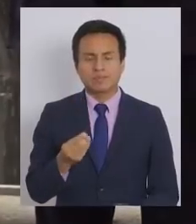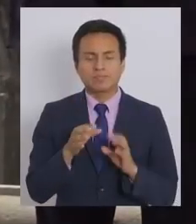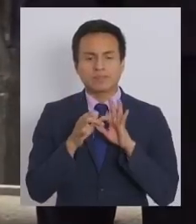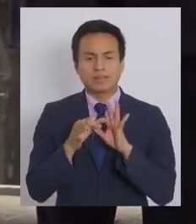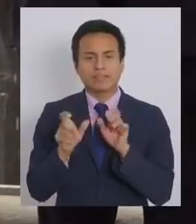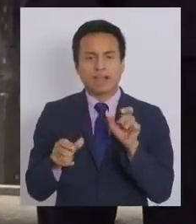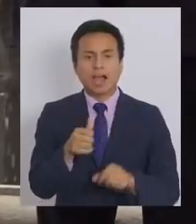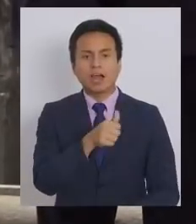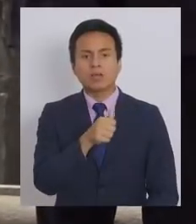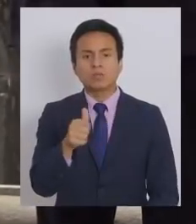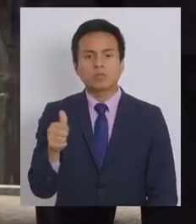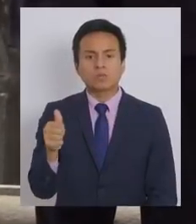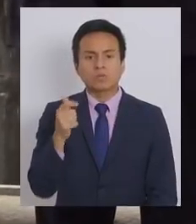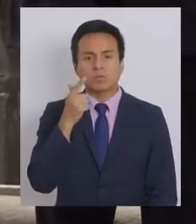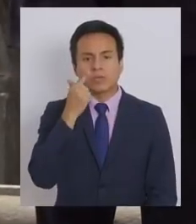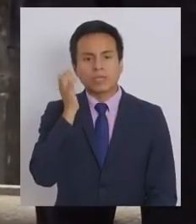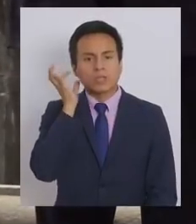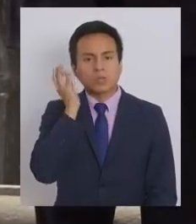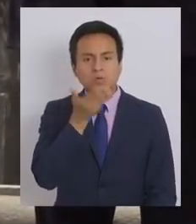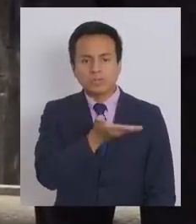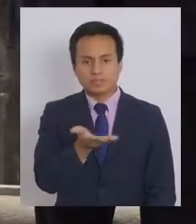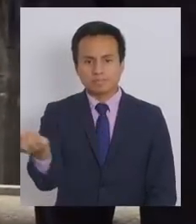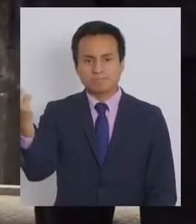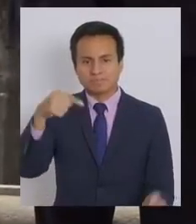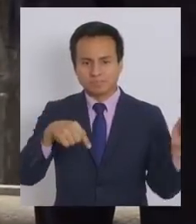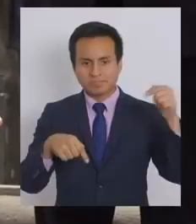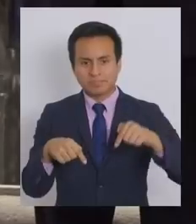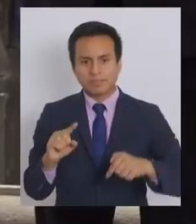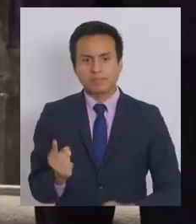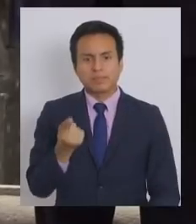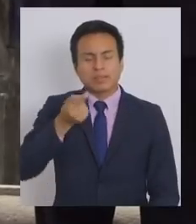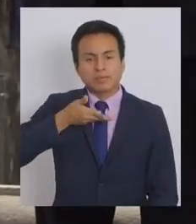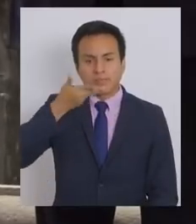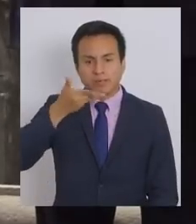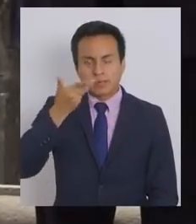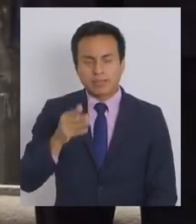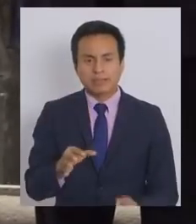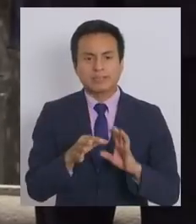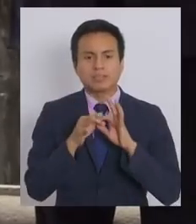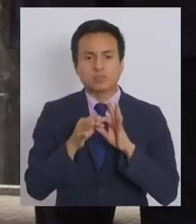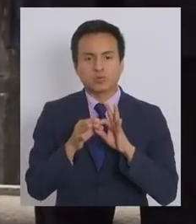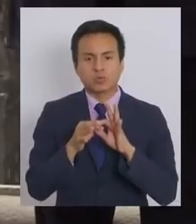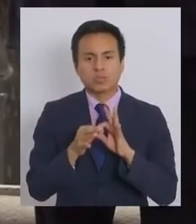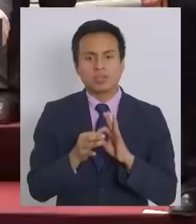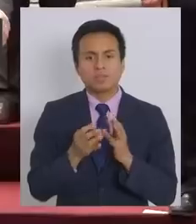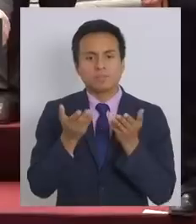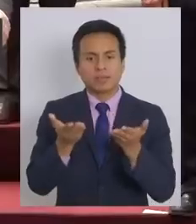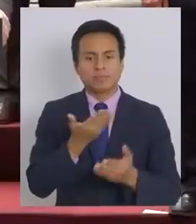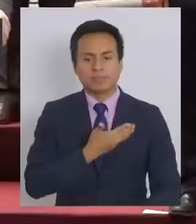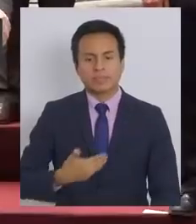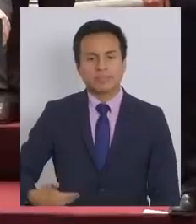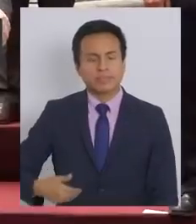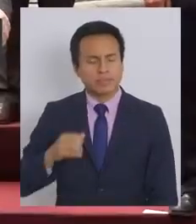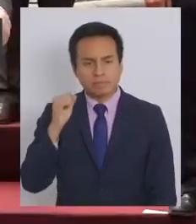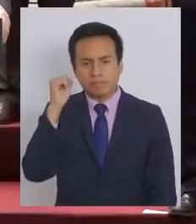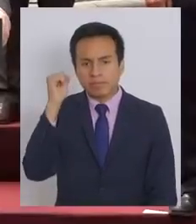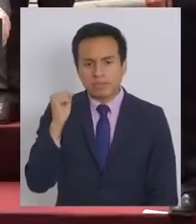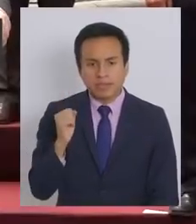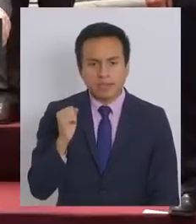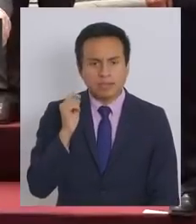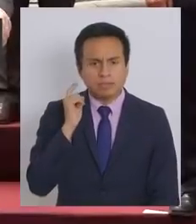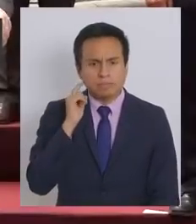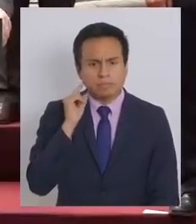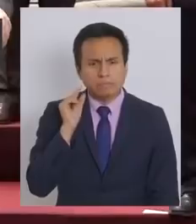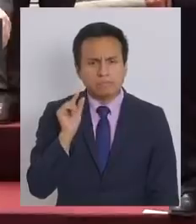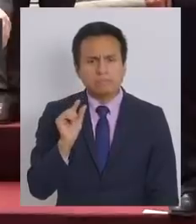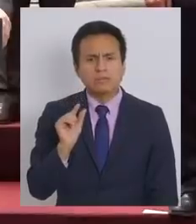a todos y todas por estar aquí. Mis primeras palabras de gratitud son para el presidente Piñera, por el buen reconocimiento, por el